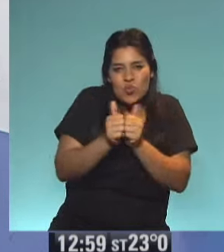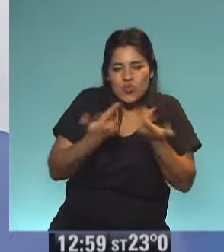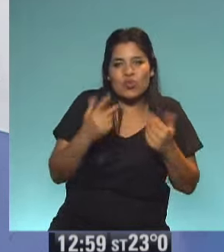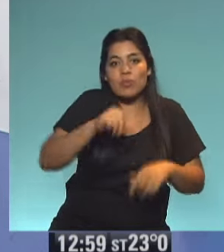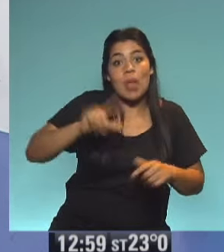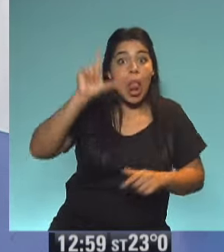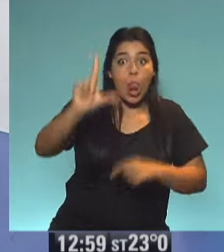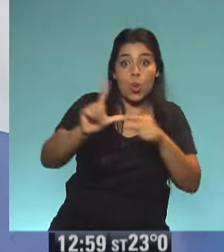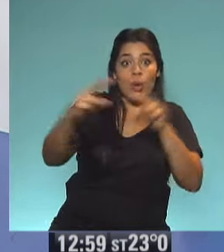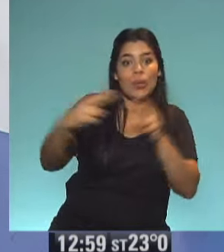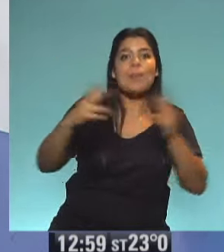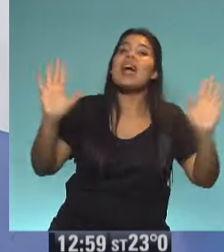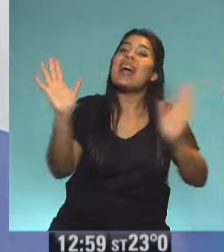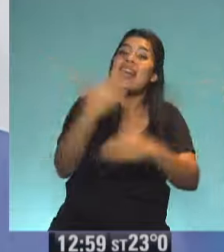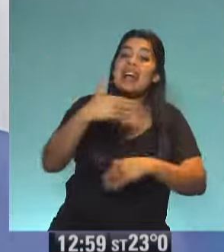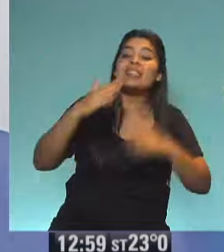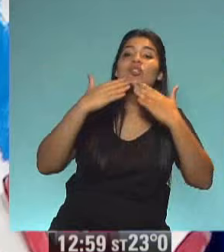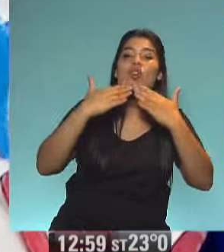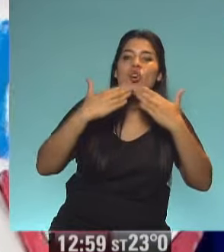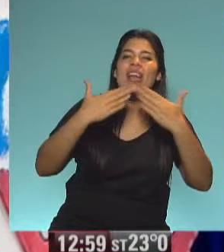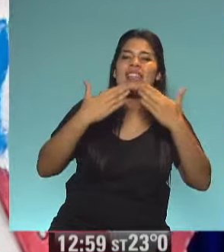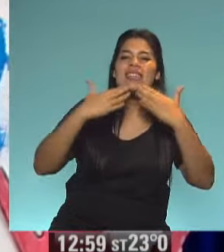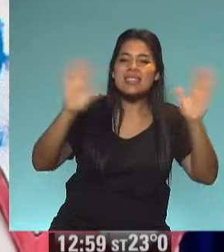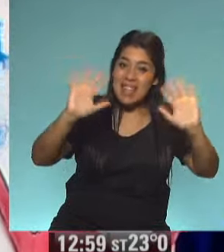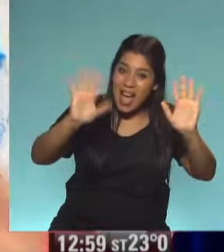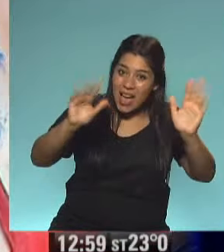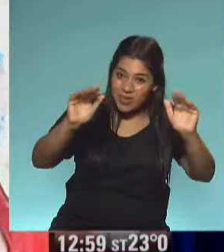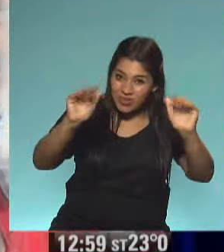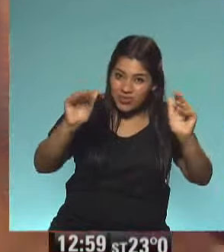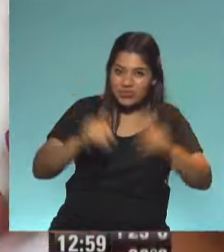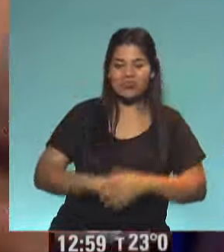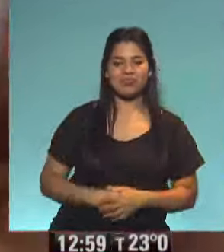Y gracias a todo el equipo. Nos gracias. Vemos el lunes.